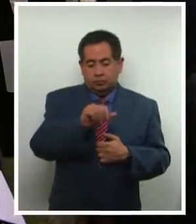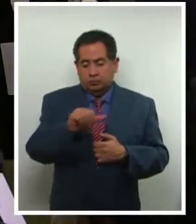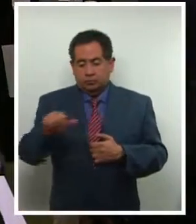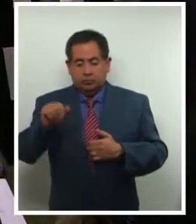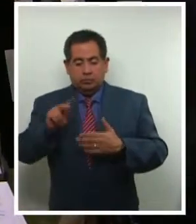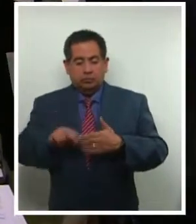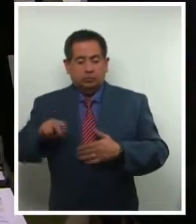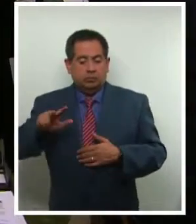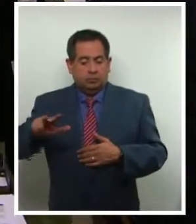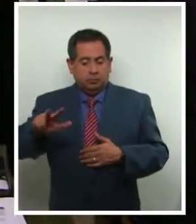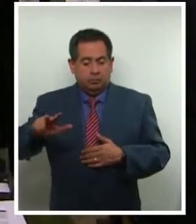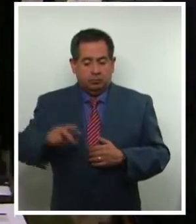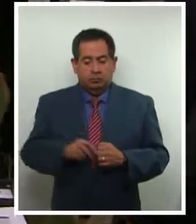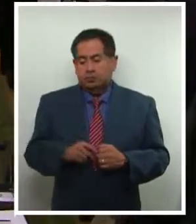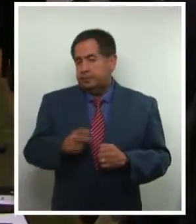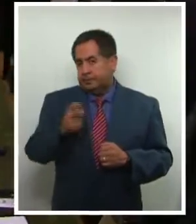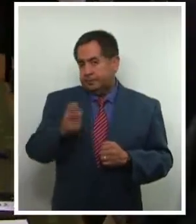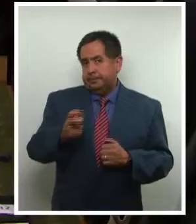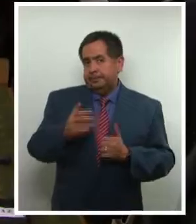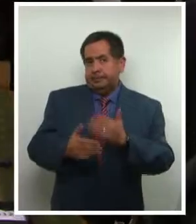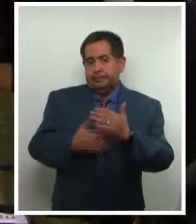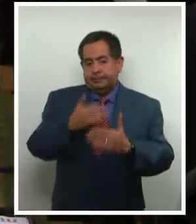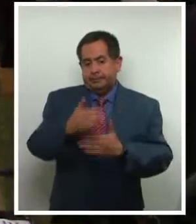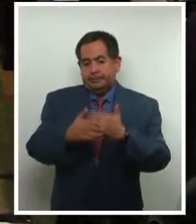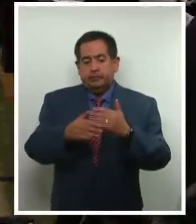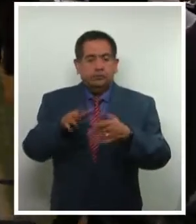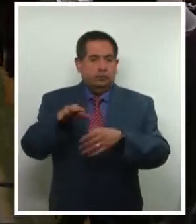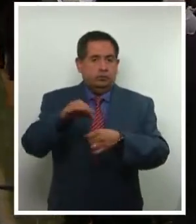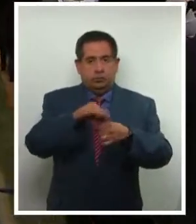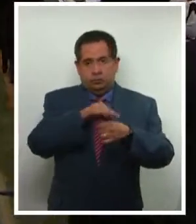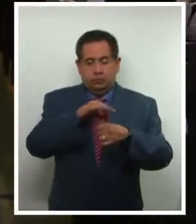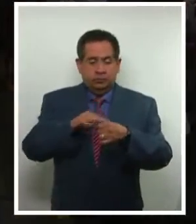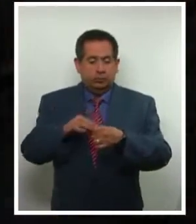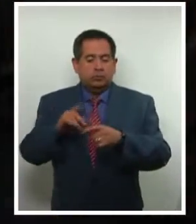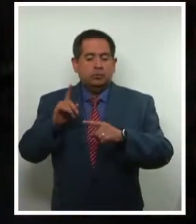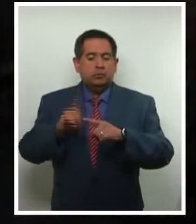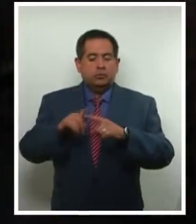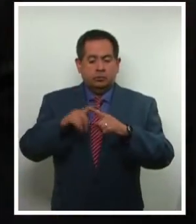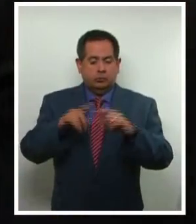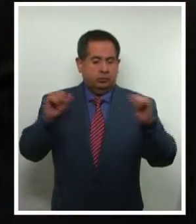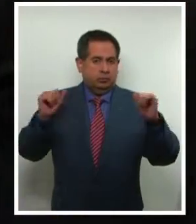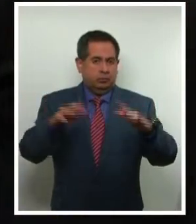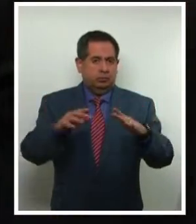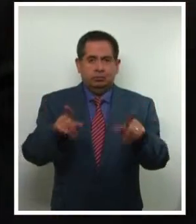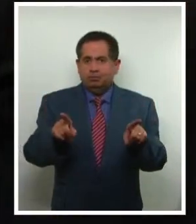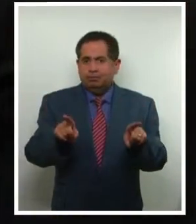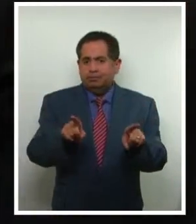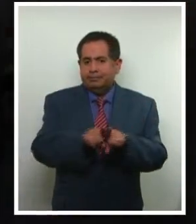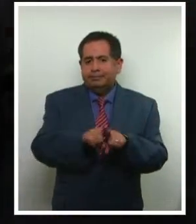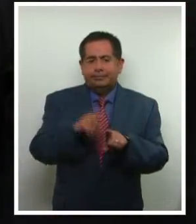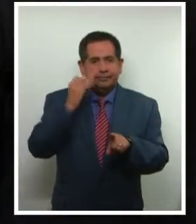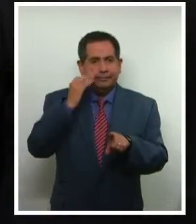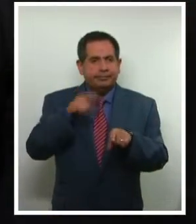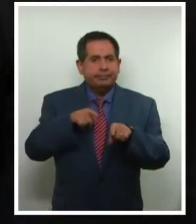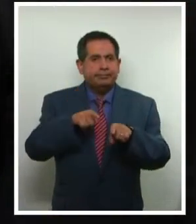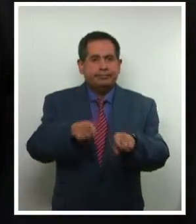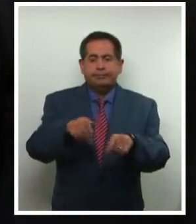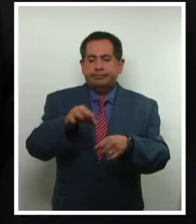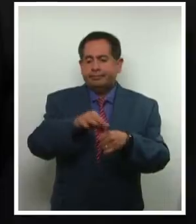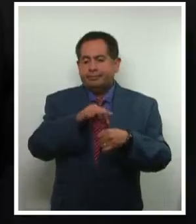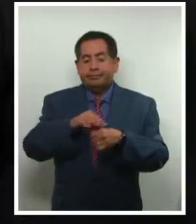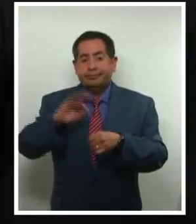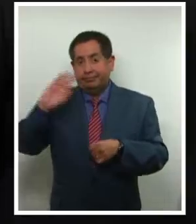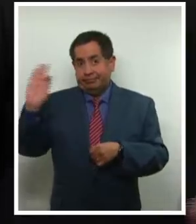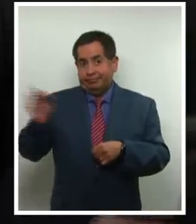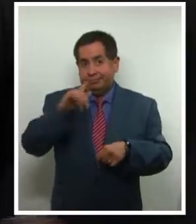2017-2018. En dicho proceso, la jornada electoral será concurrente con la del proceso electoral